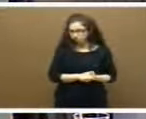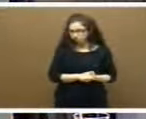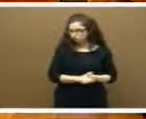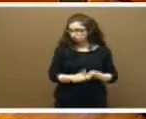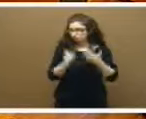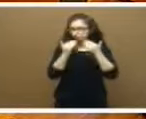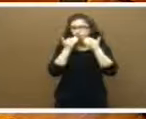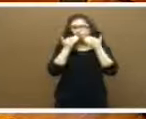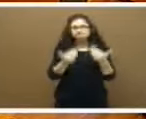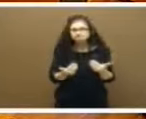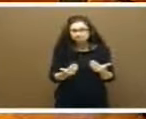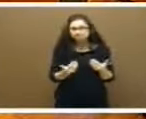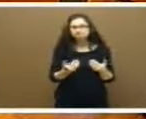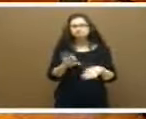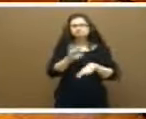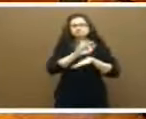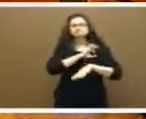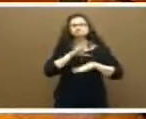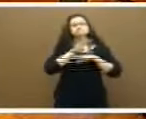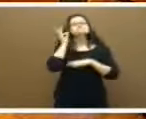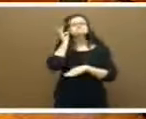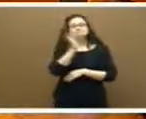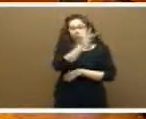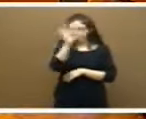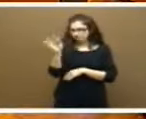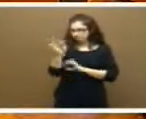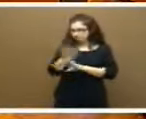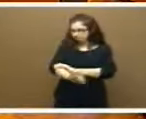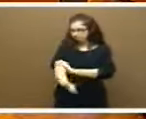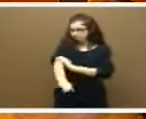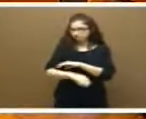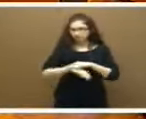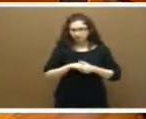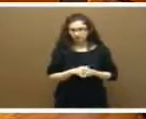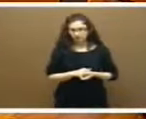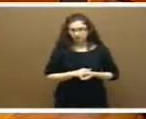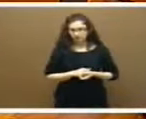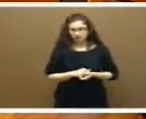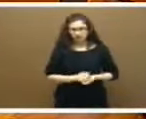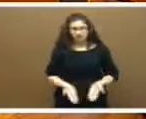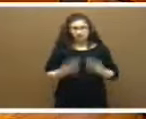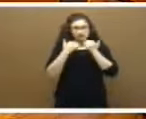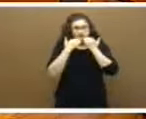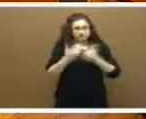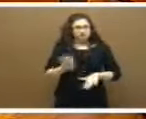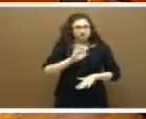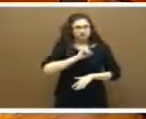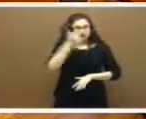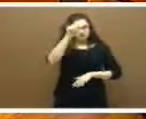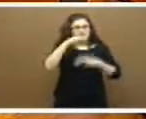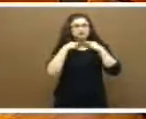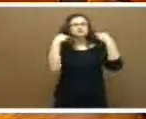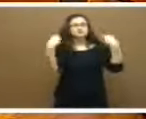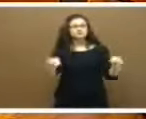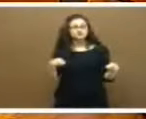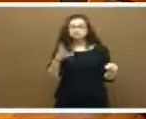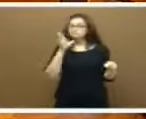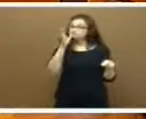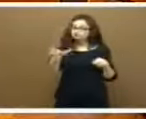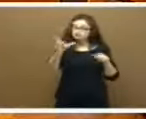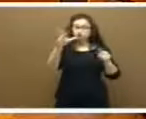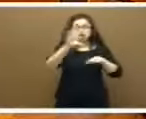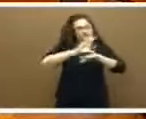Muchas gracias, señor Casco. Señora consejera, tiene la palabra de nuevo. Muchas gracias. Mire, señor diputado, la Consejería de